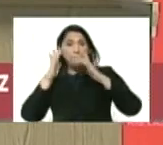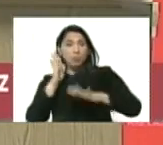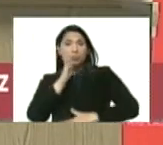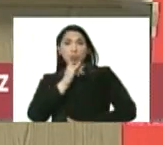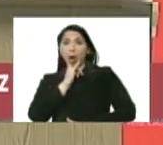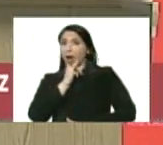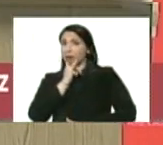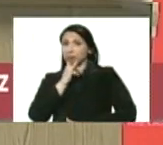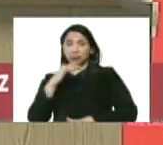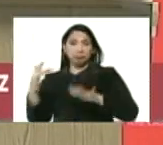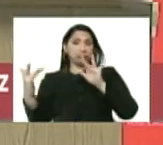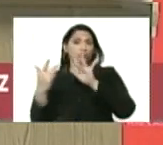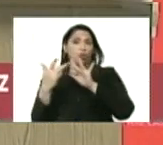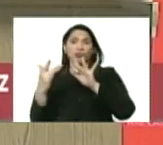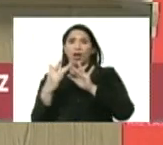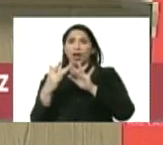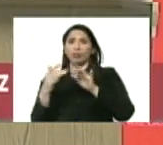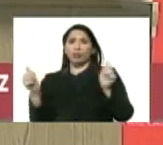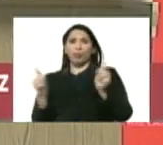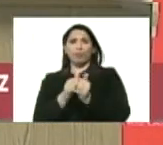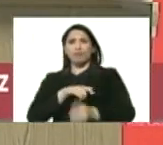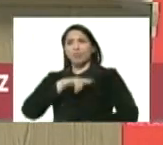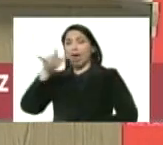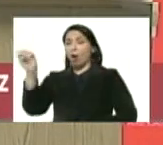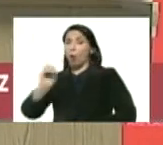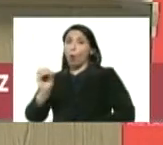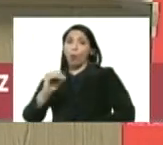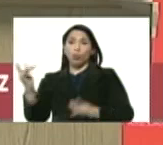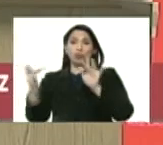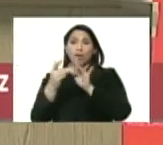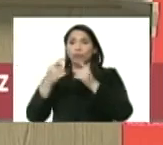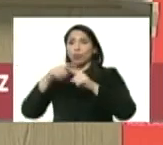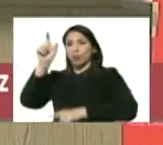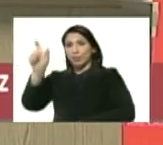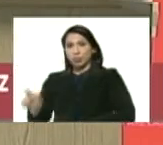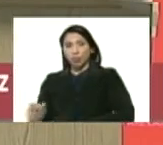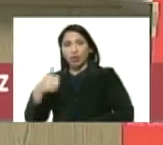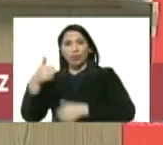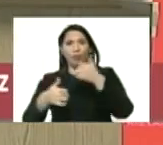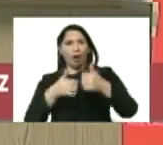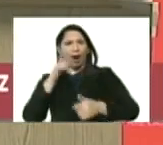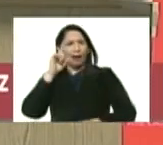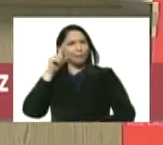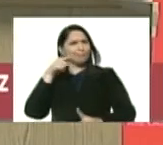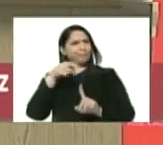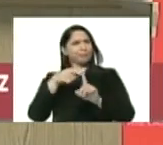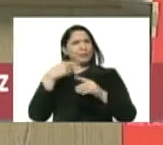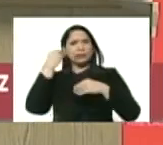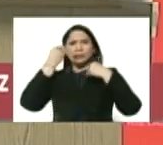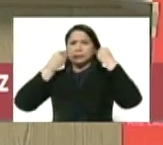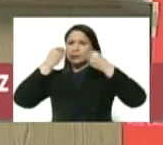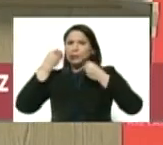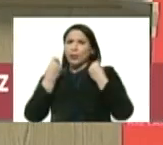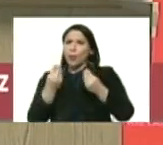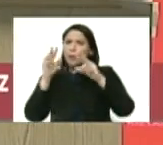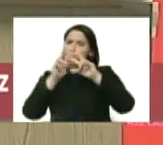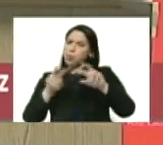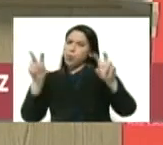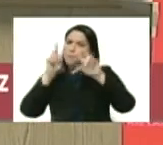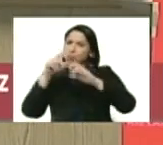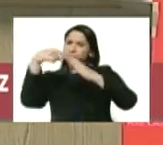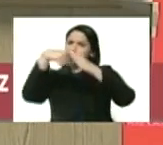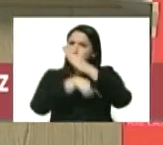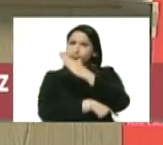tiene antecedente de viaje o contacto con un caso positivo, lo cual nos está llevando a nosotros a hacer una investigación